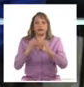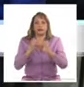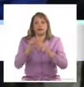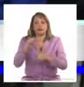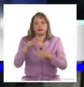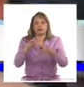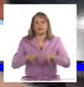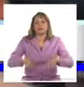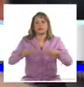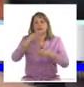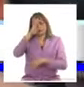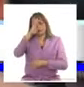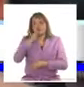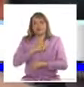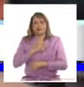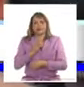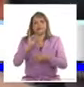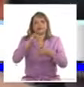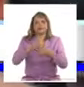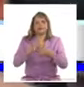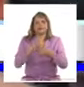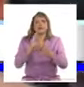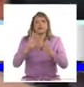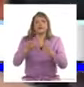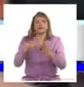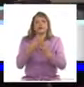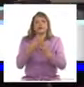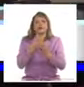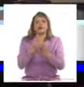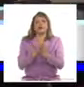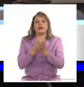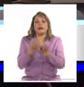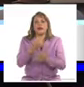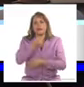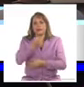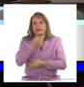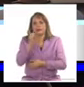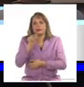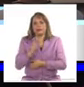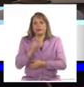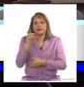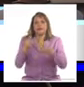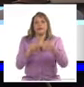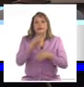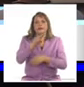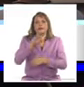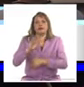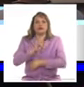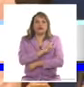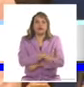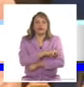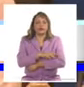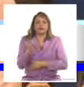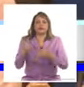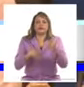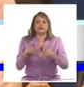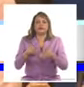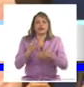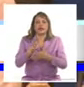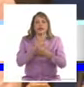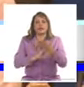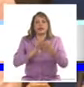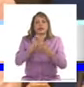país y se inserta en la jornada por el Día de la Prensa. Participarán profesionales de 28 naciones de América, Asia, África y